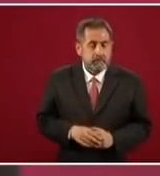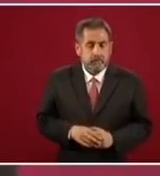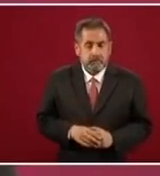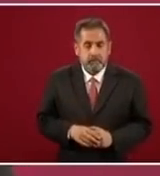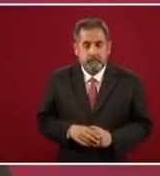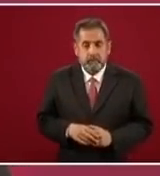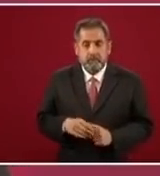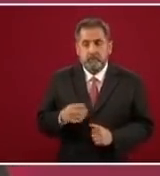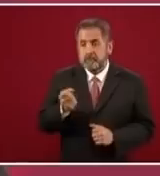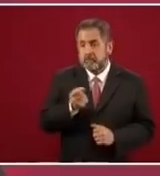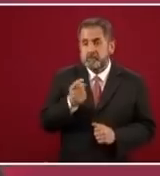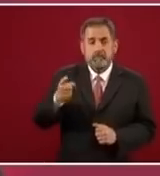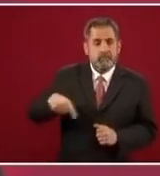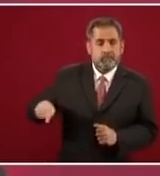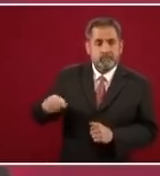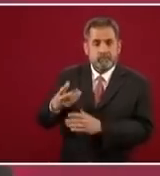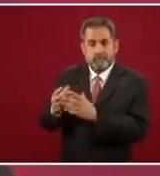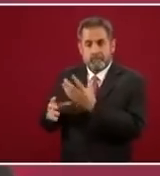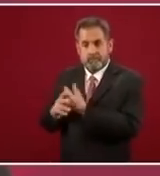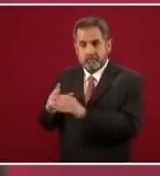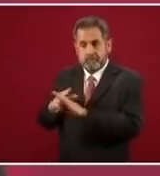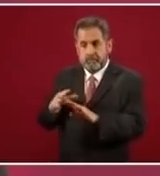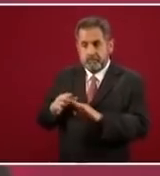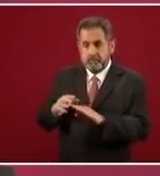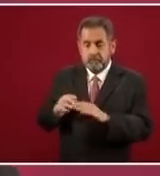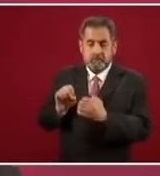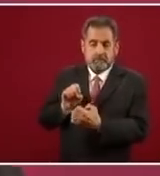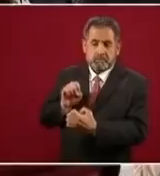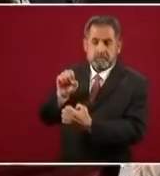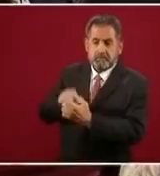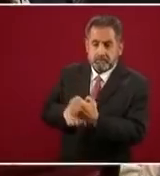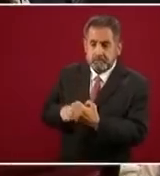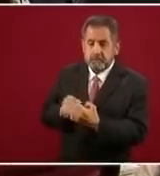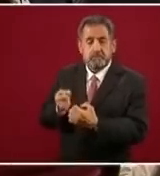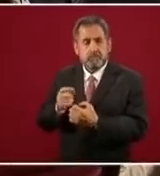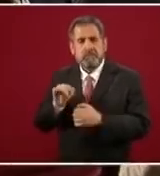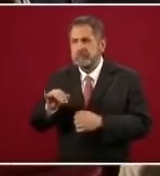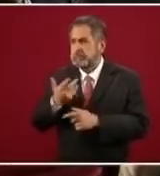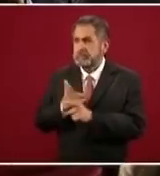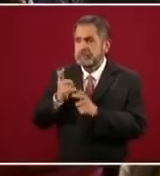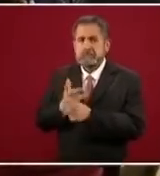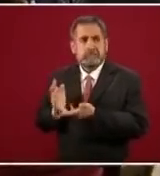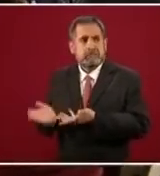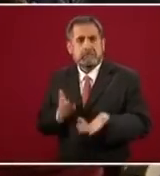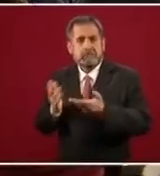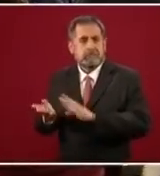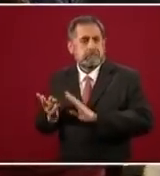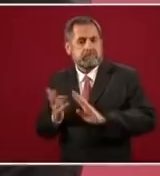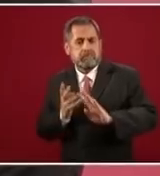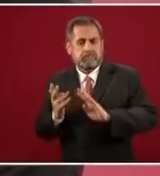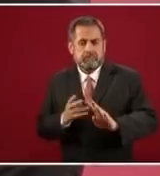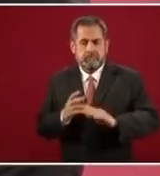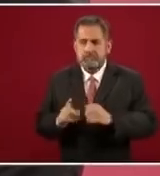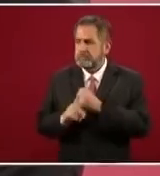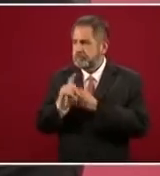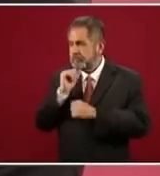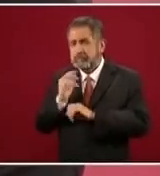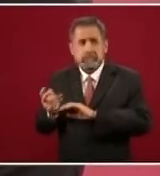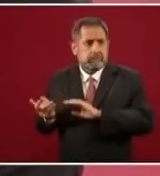pues fueron engañados porque les dijeron de que iban a pasar por el territorio nacional sin